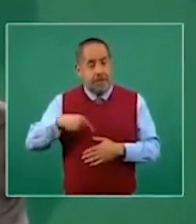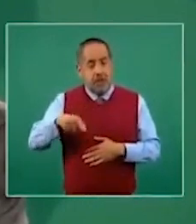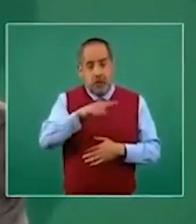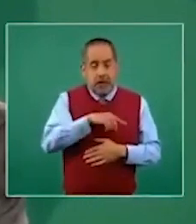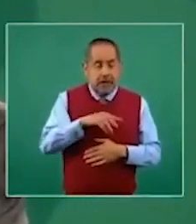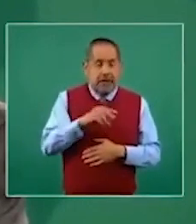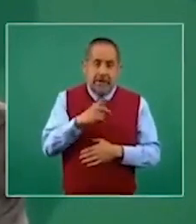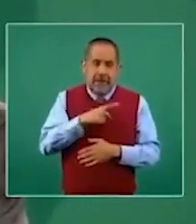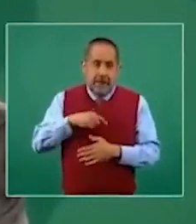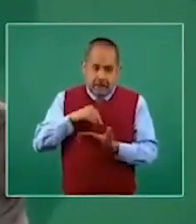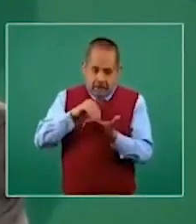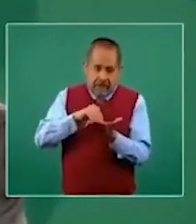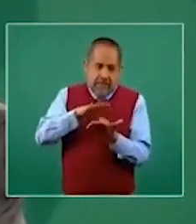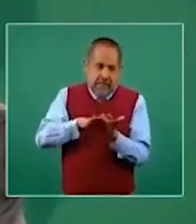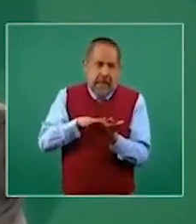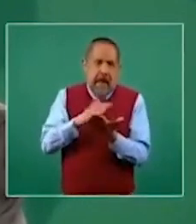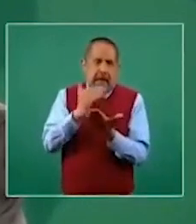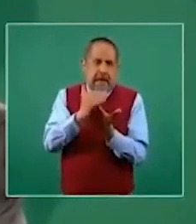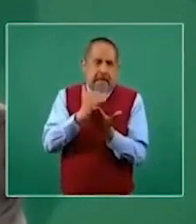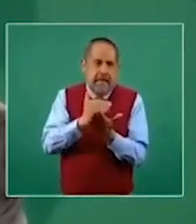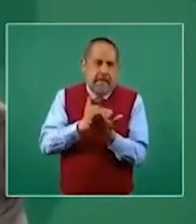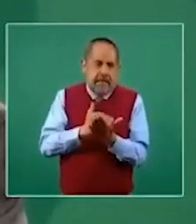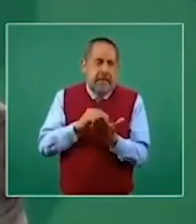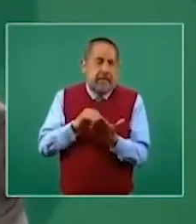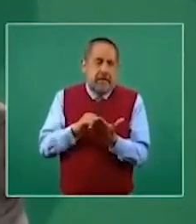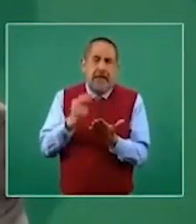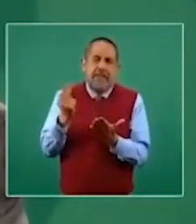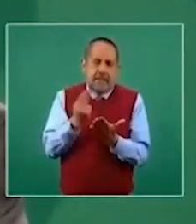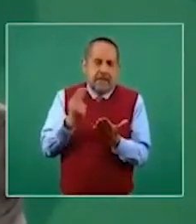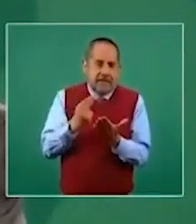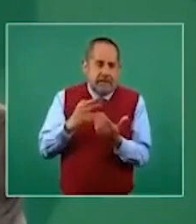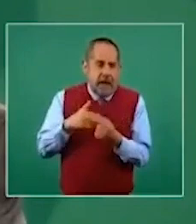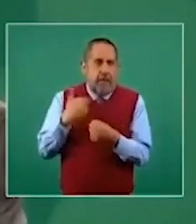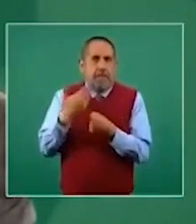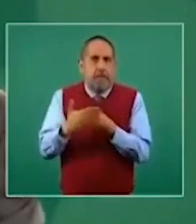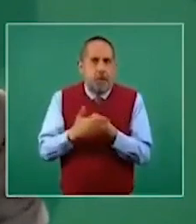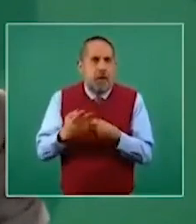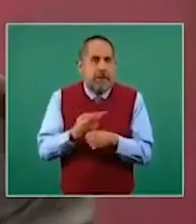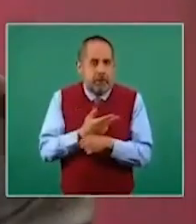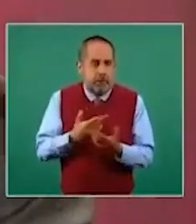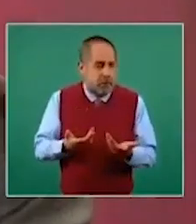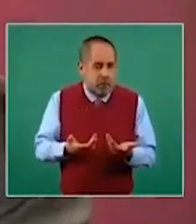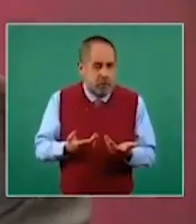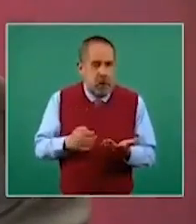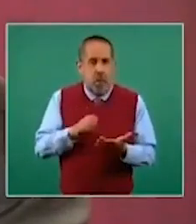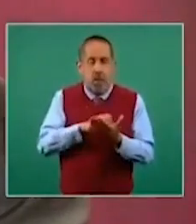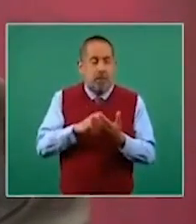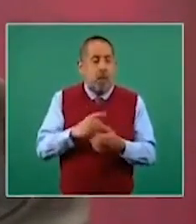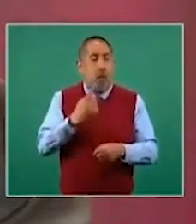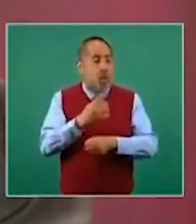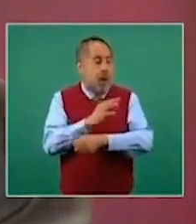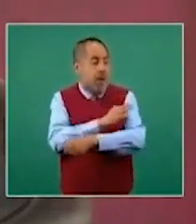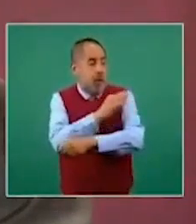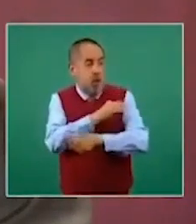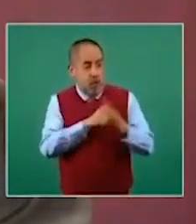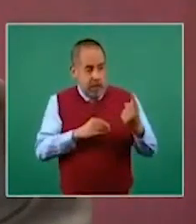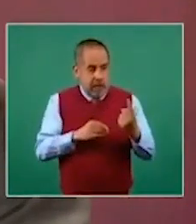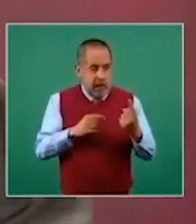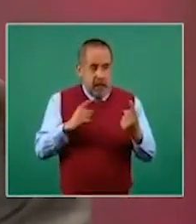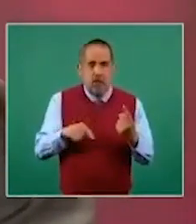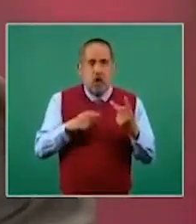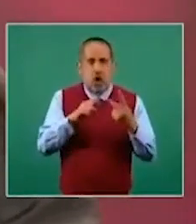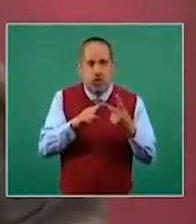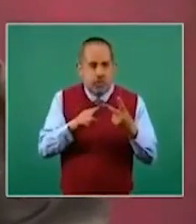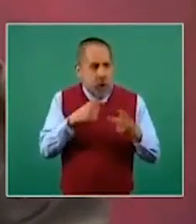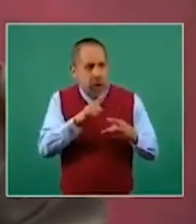video de Gatell. Este, de hecho, es un video que trae cortes, porque la declaración que da es mucho más larga. ¿Por qué trae cortes?